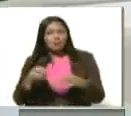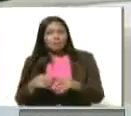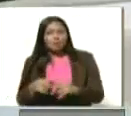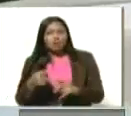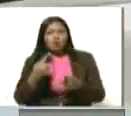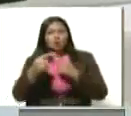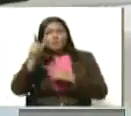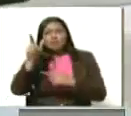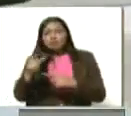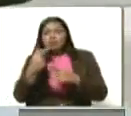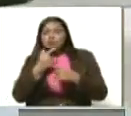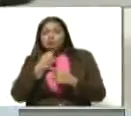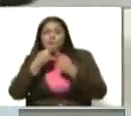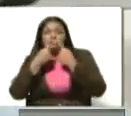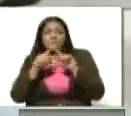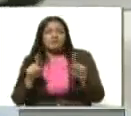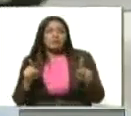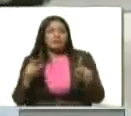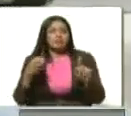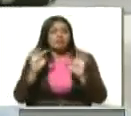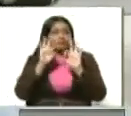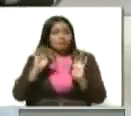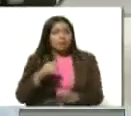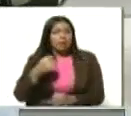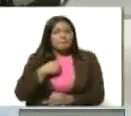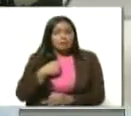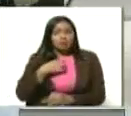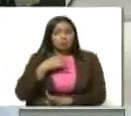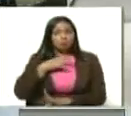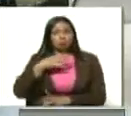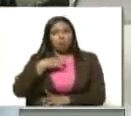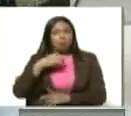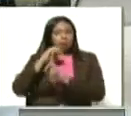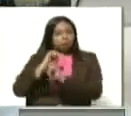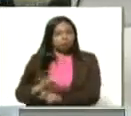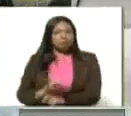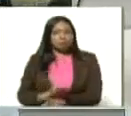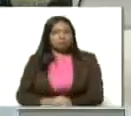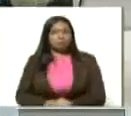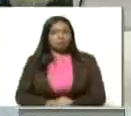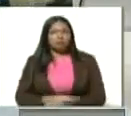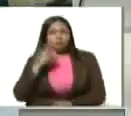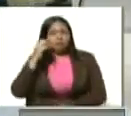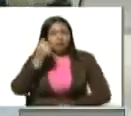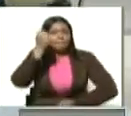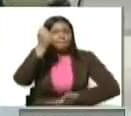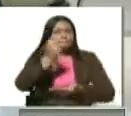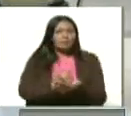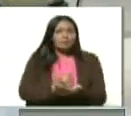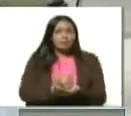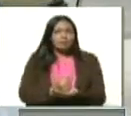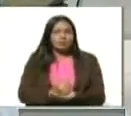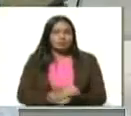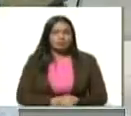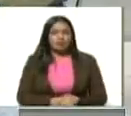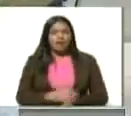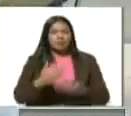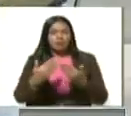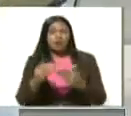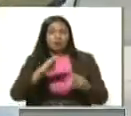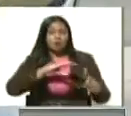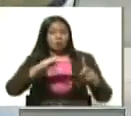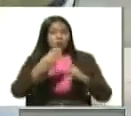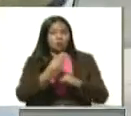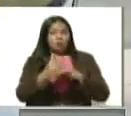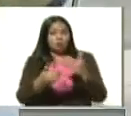más. La heterosexualidad es una orientación sexual. Simplemente fue impuesta, fue heteronormada por una